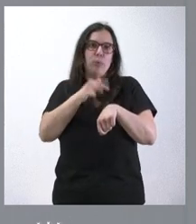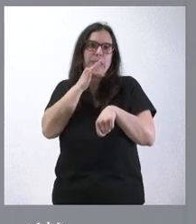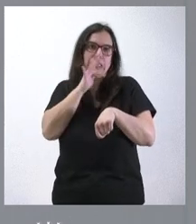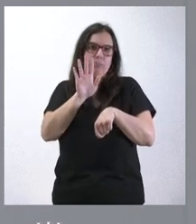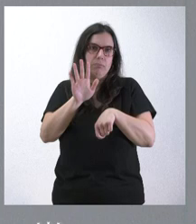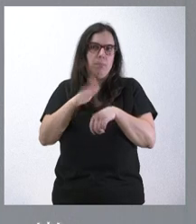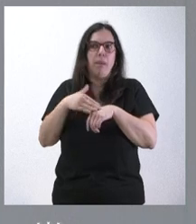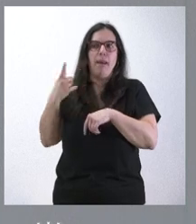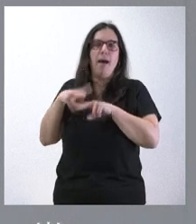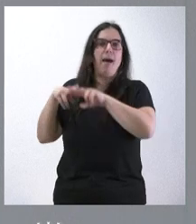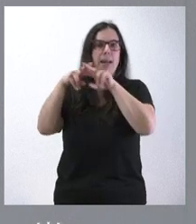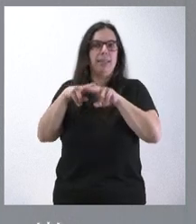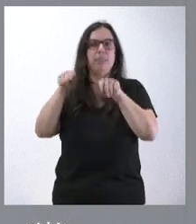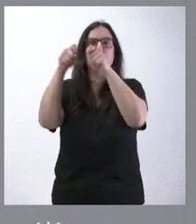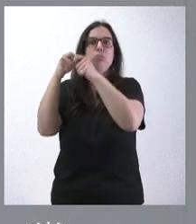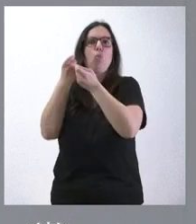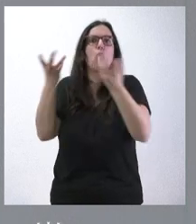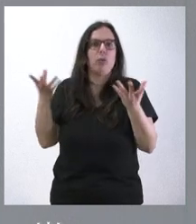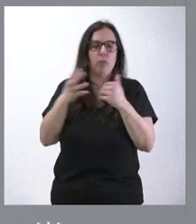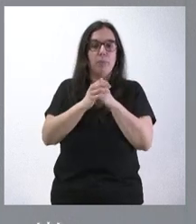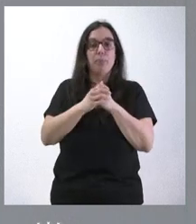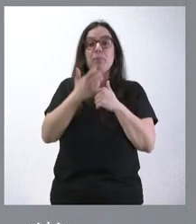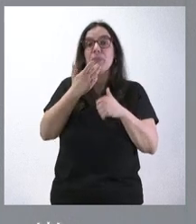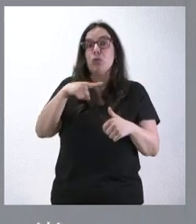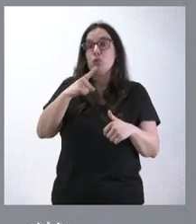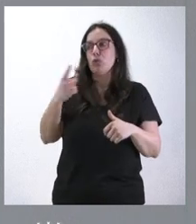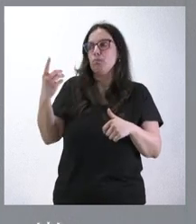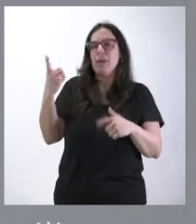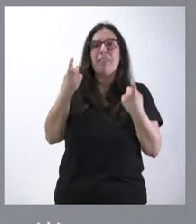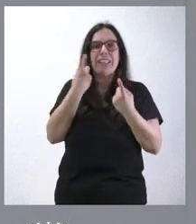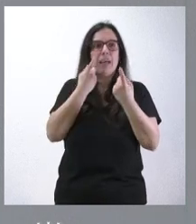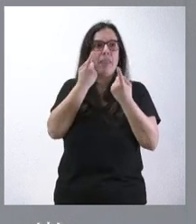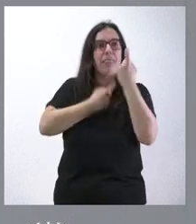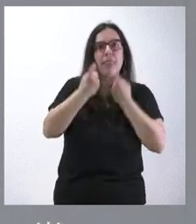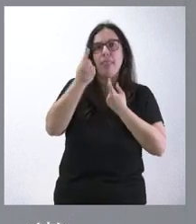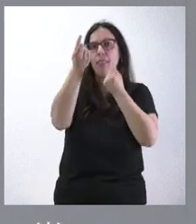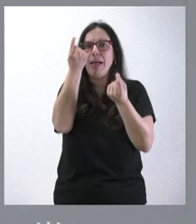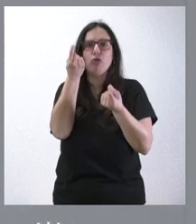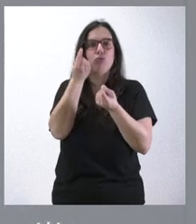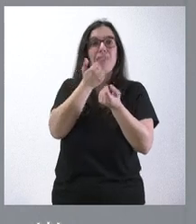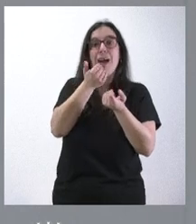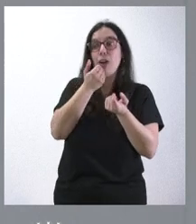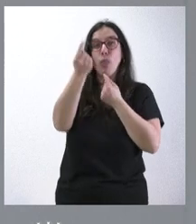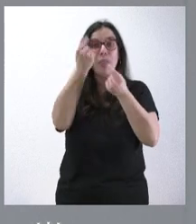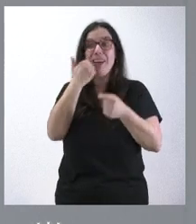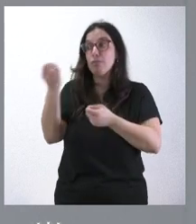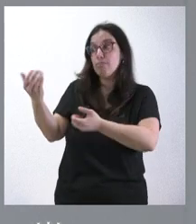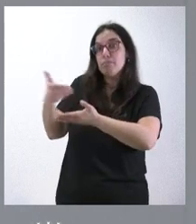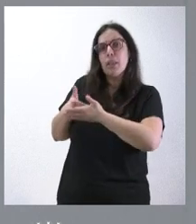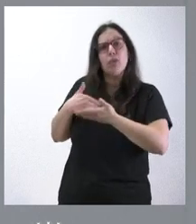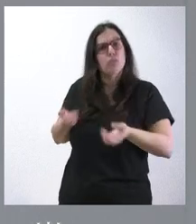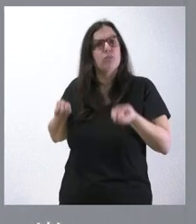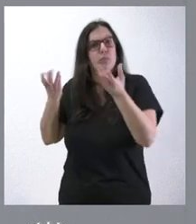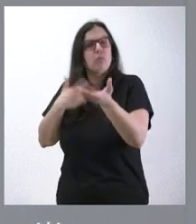produzca esta análisis de daños y si en cualquier cosa podemos ofrecer inform datos o detalles que se nos puedan requerir Pues estamos dispuestos a